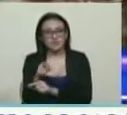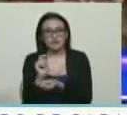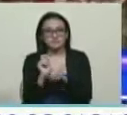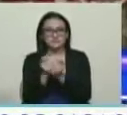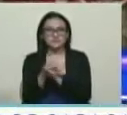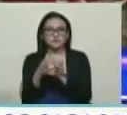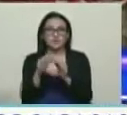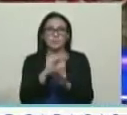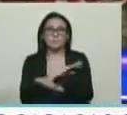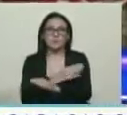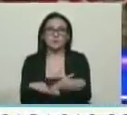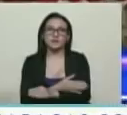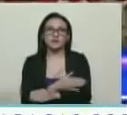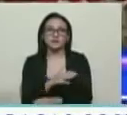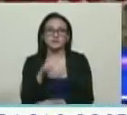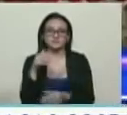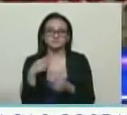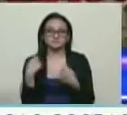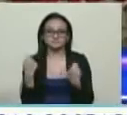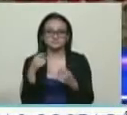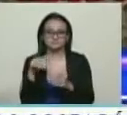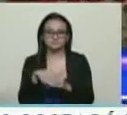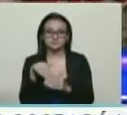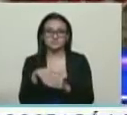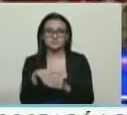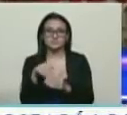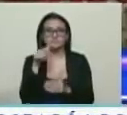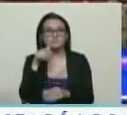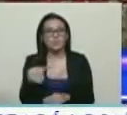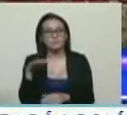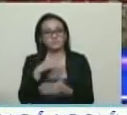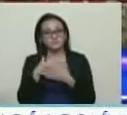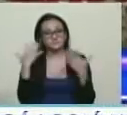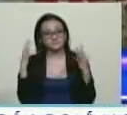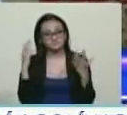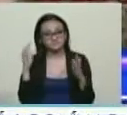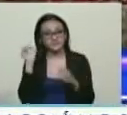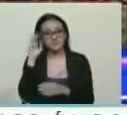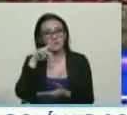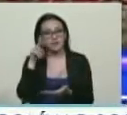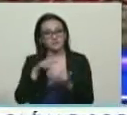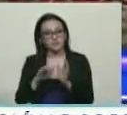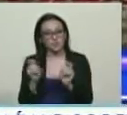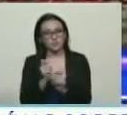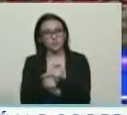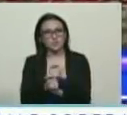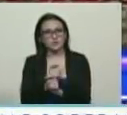los poderes de elección popular. Felicitamos a la Asamblea Nacional Constituyente. Hace poco